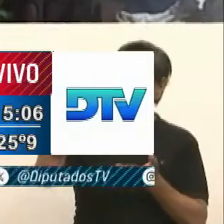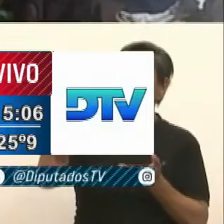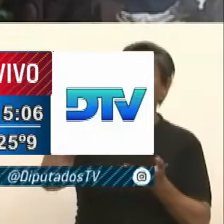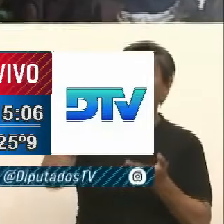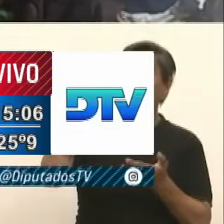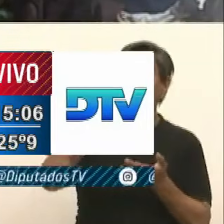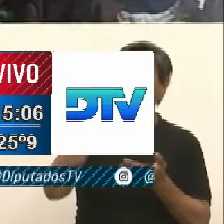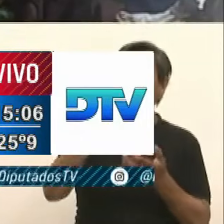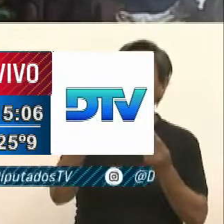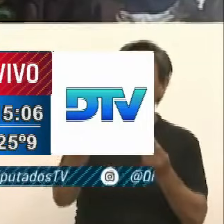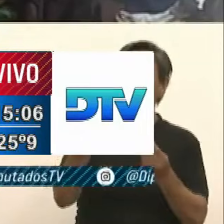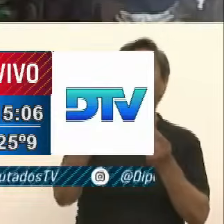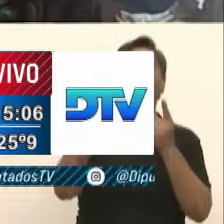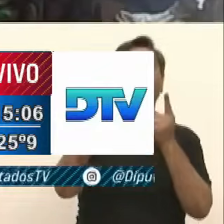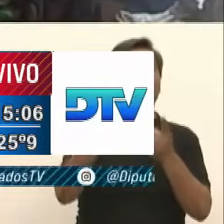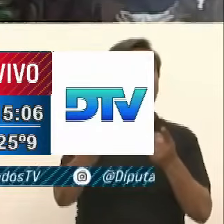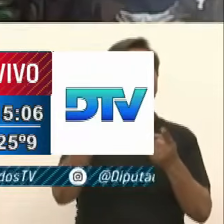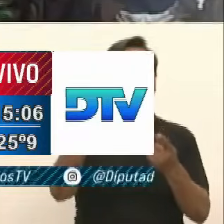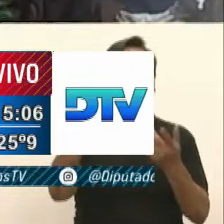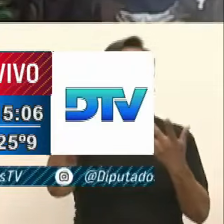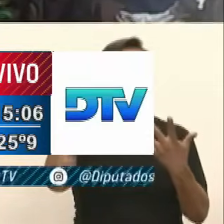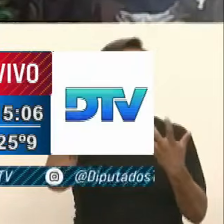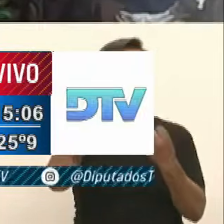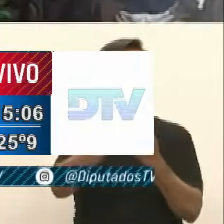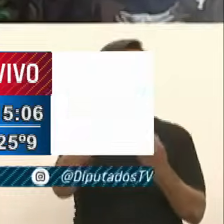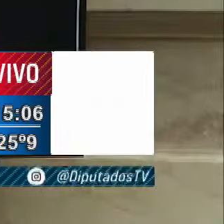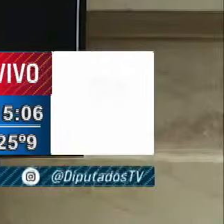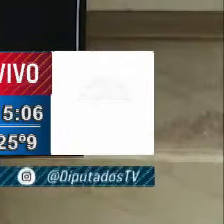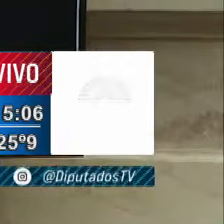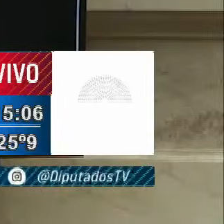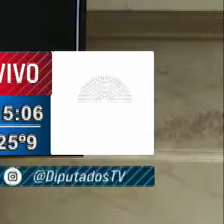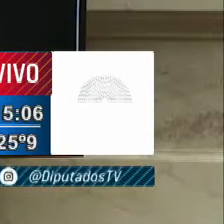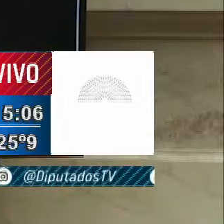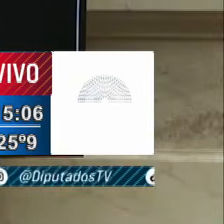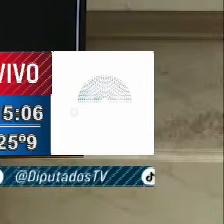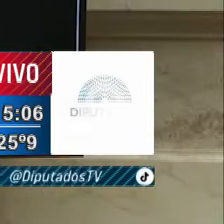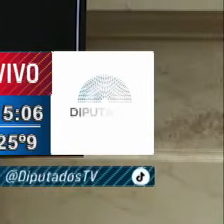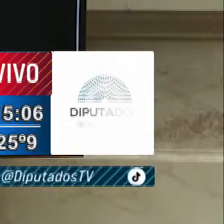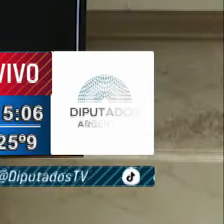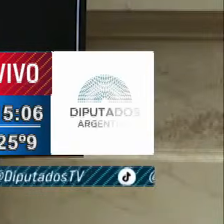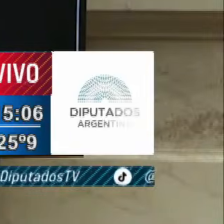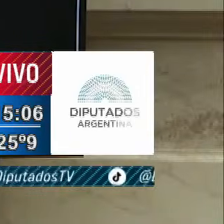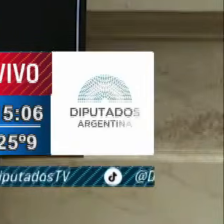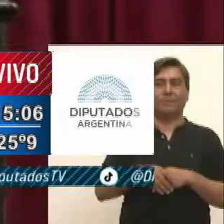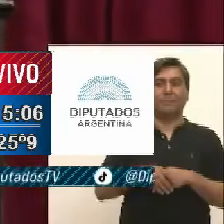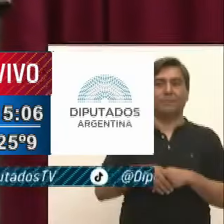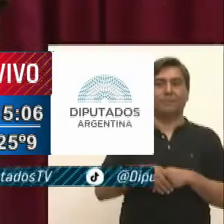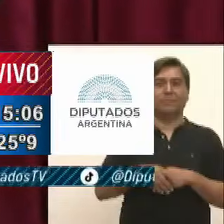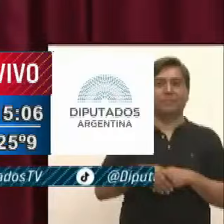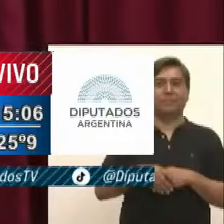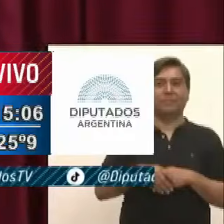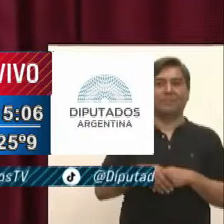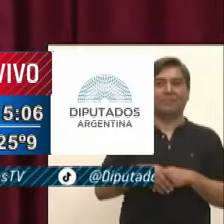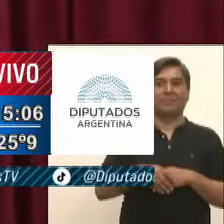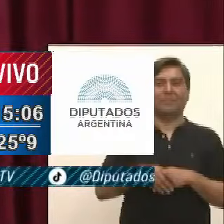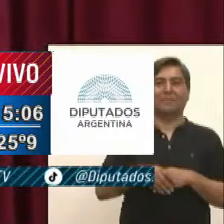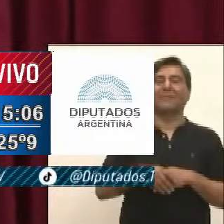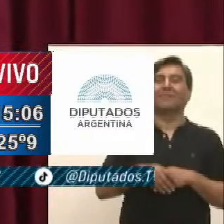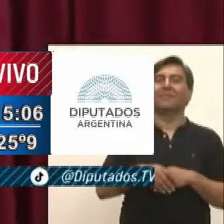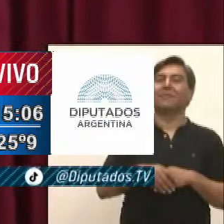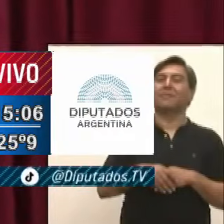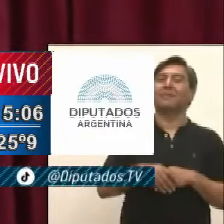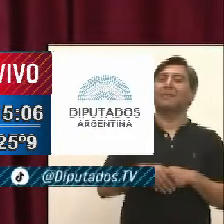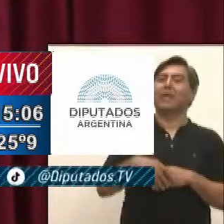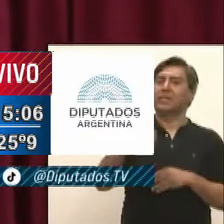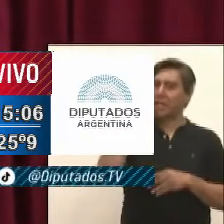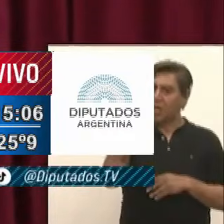está Alfredo Olmedo, quien es su líder político, digamos, bueno, del espacio que ella ocupa, está allá en bien. Salta.